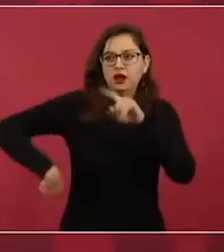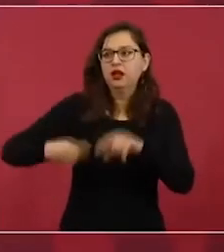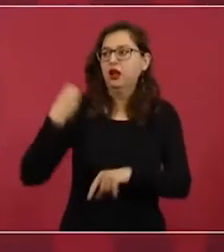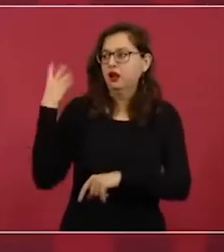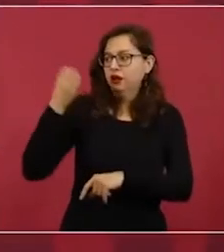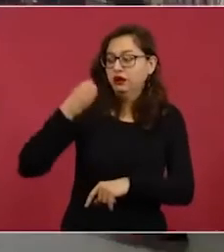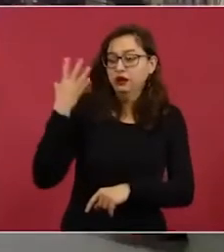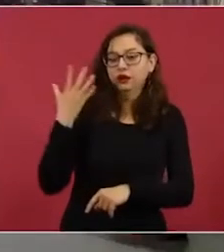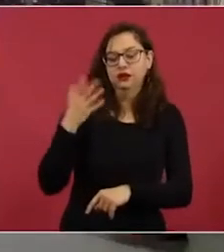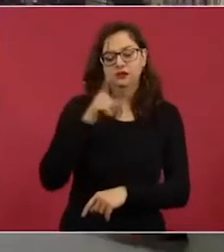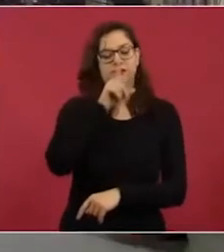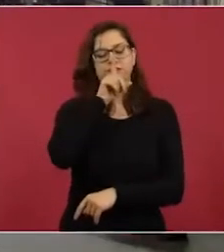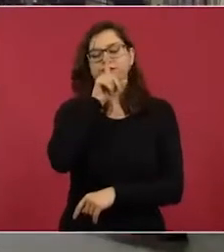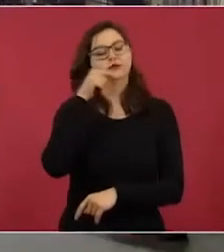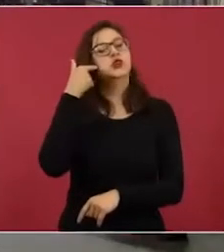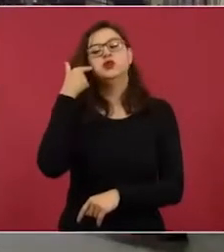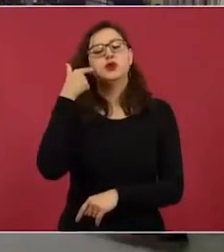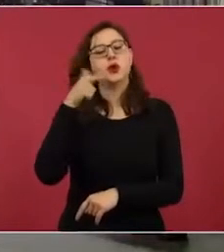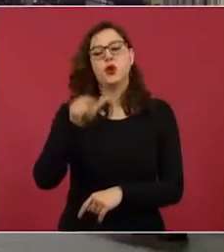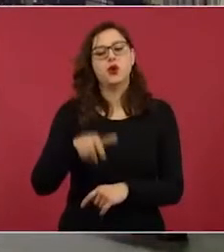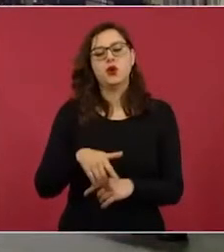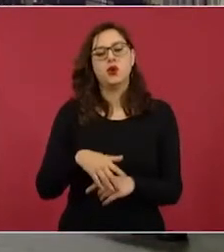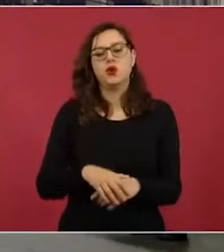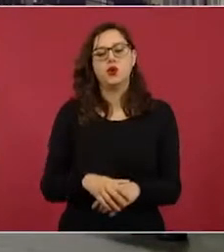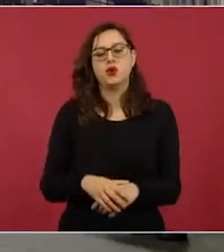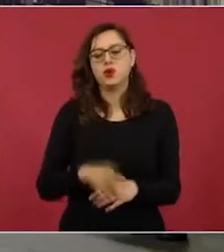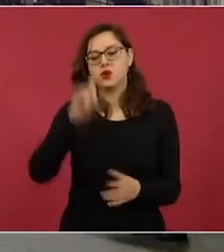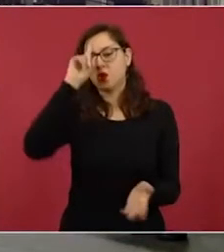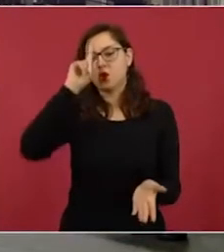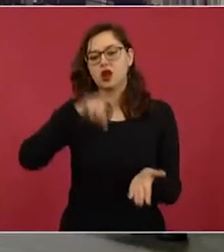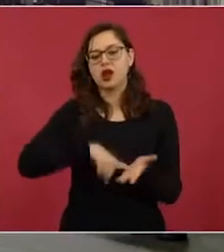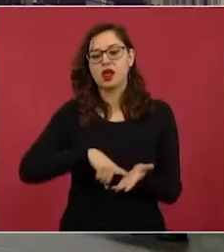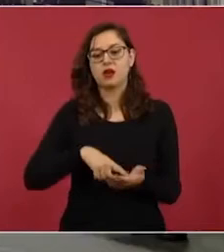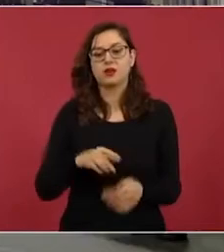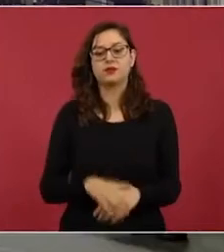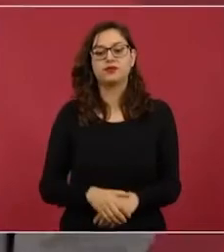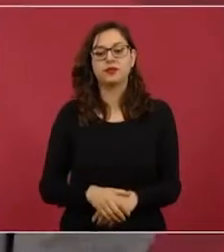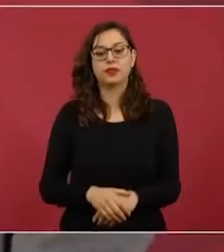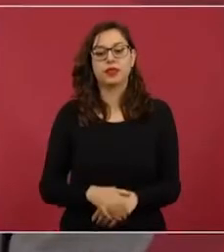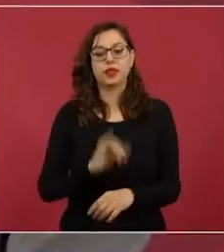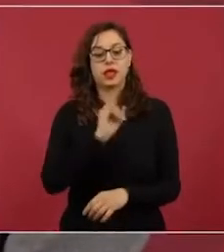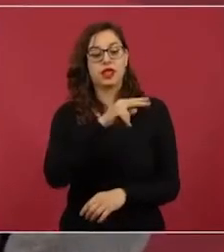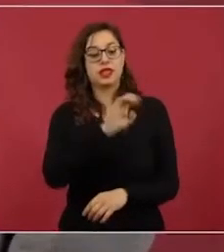atreverían? ¿Quién? El INE.